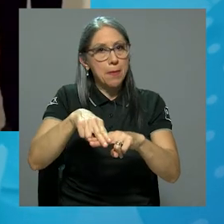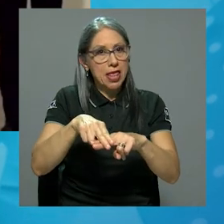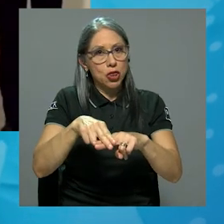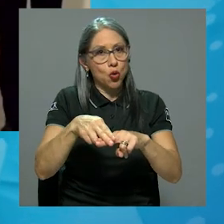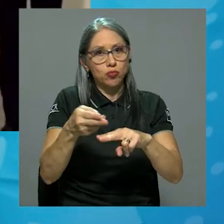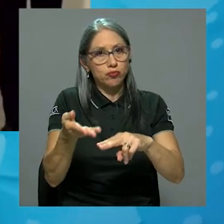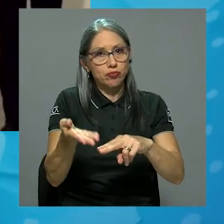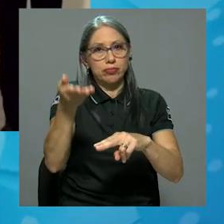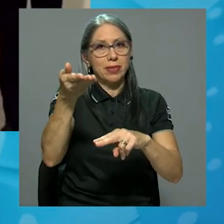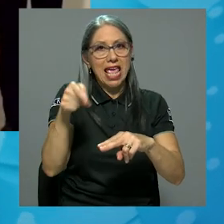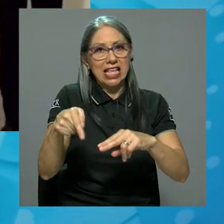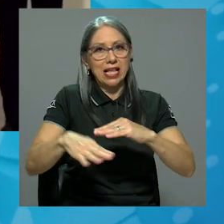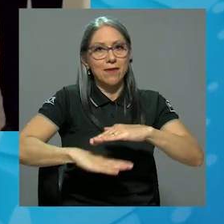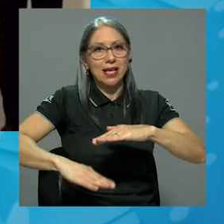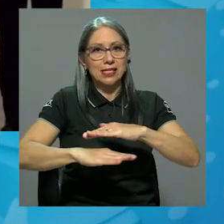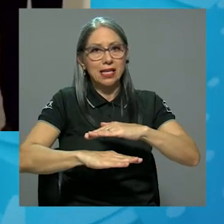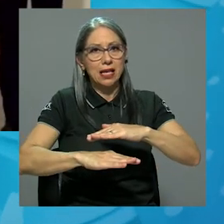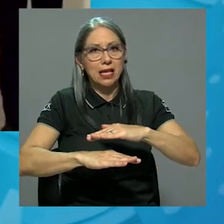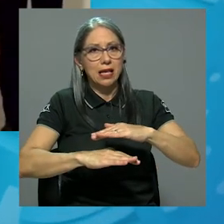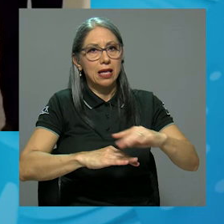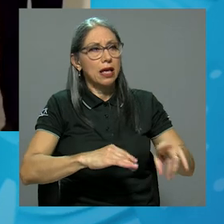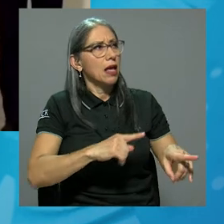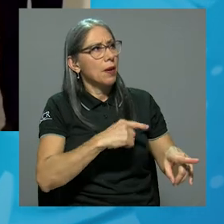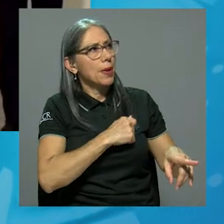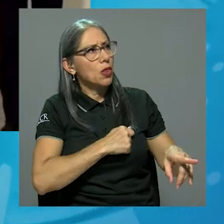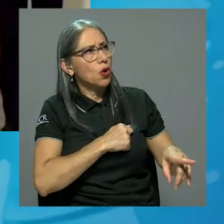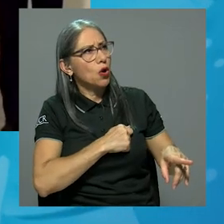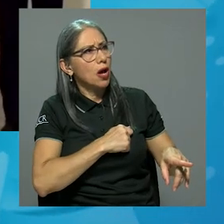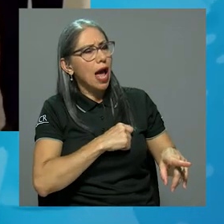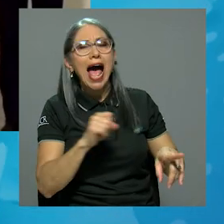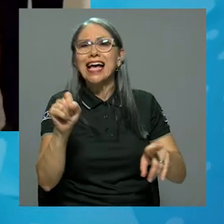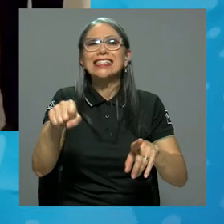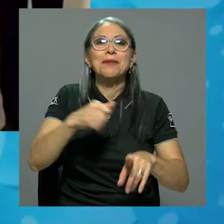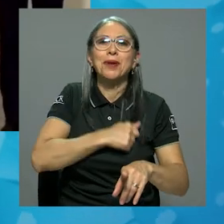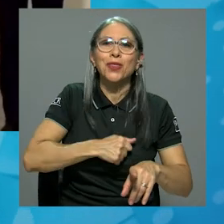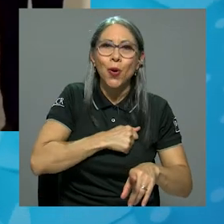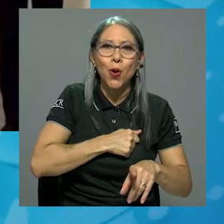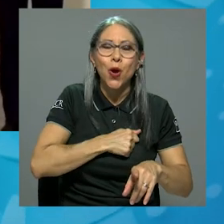incremento en esa base, dado que, perdón,